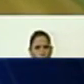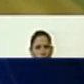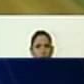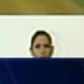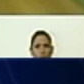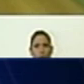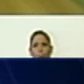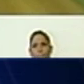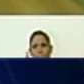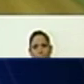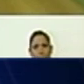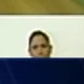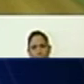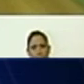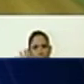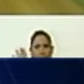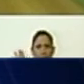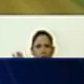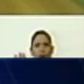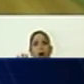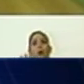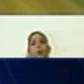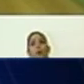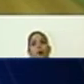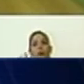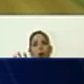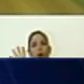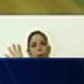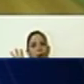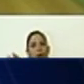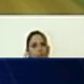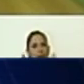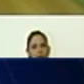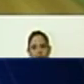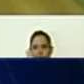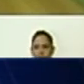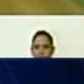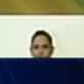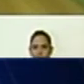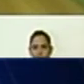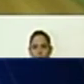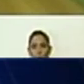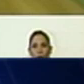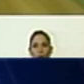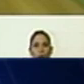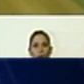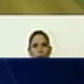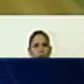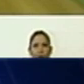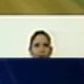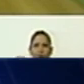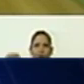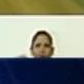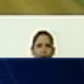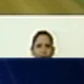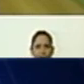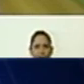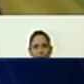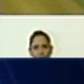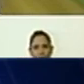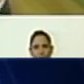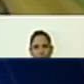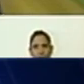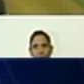asistieron? 44 países, 44 gobiernos, es decir, ni siquiera están aquí